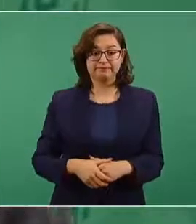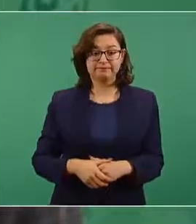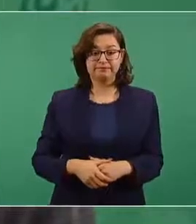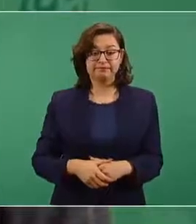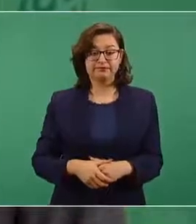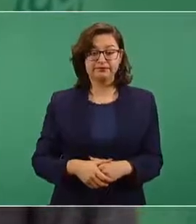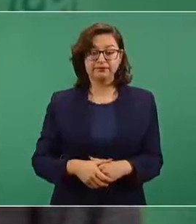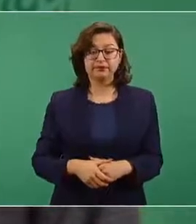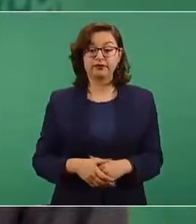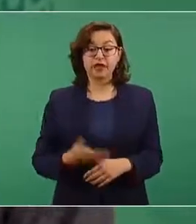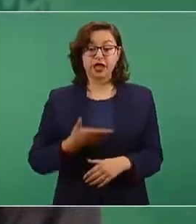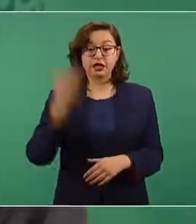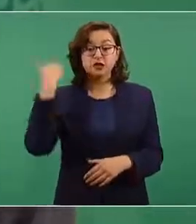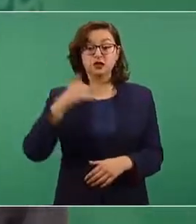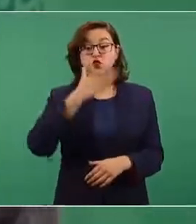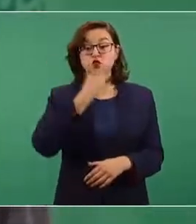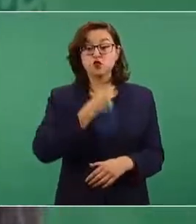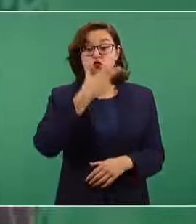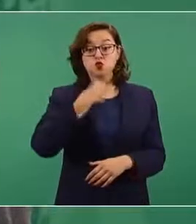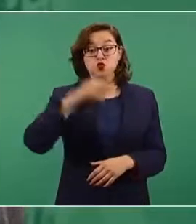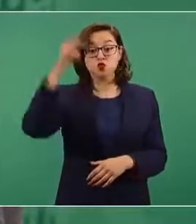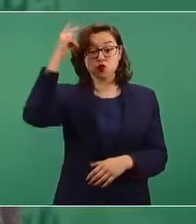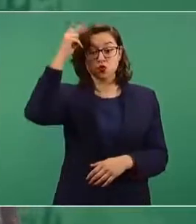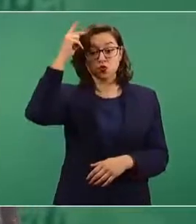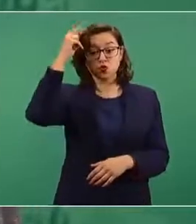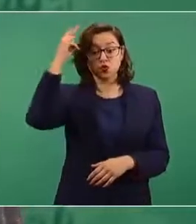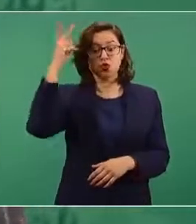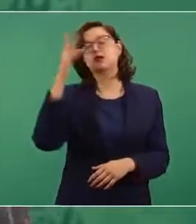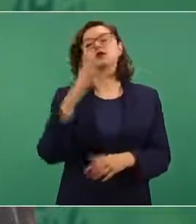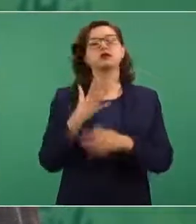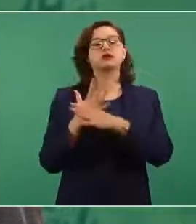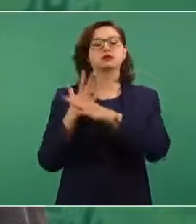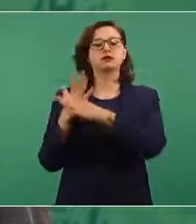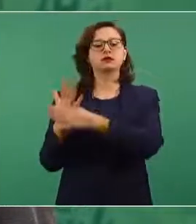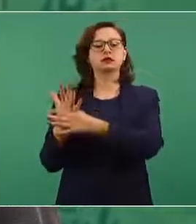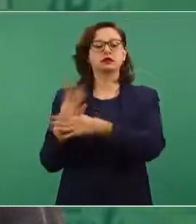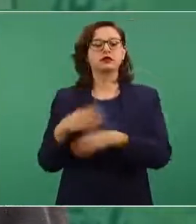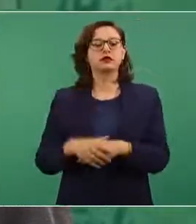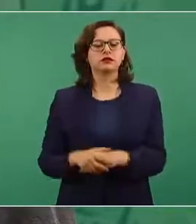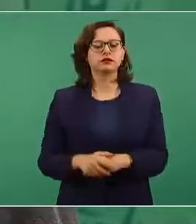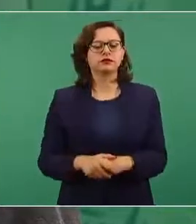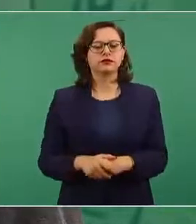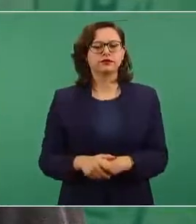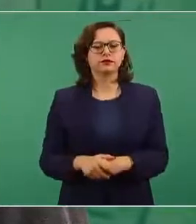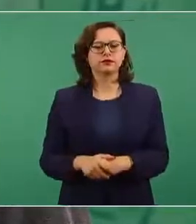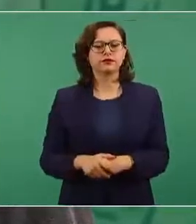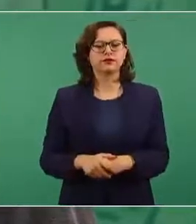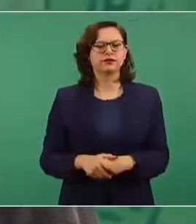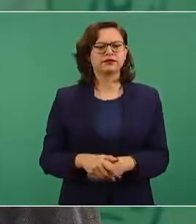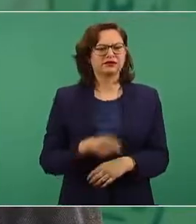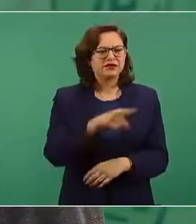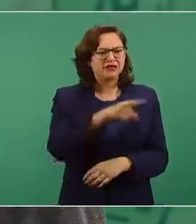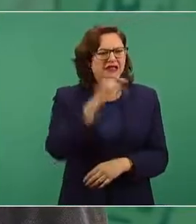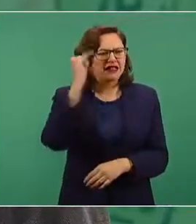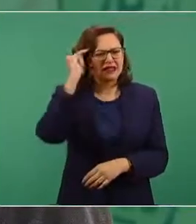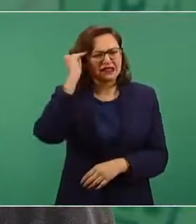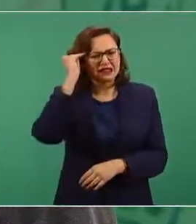Porfirio Díaz llegó a decir de que ¿qué se creían los